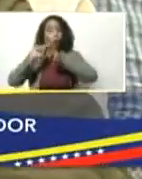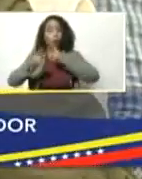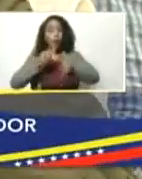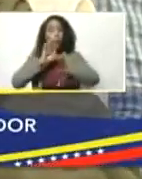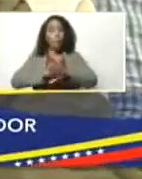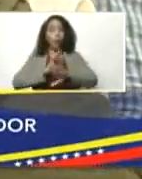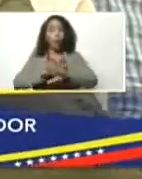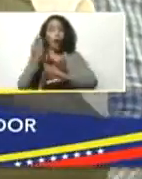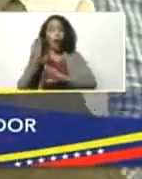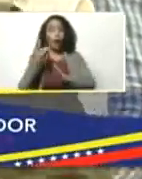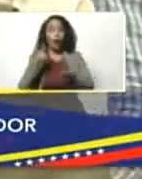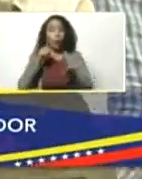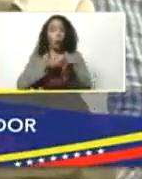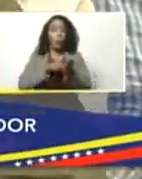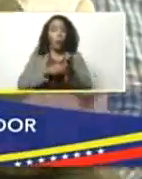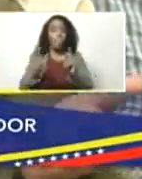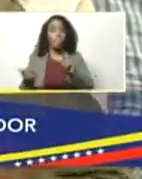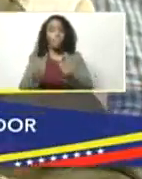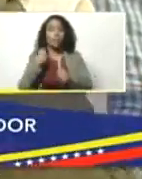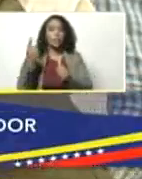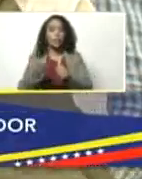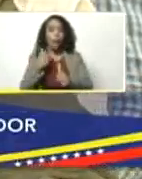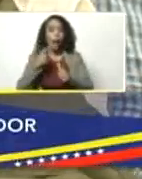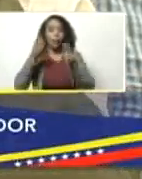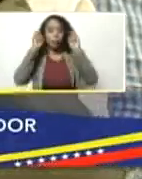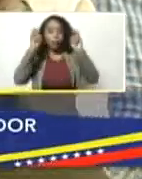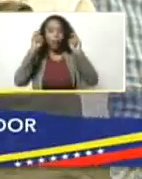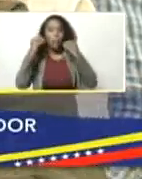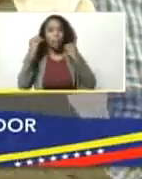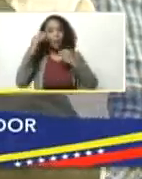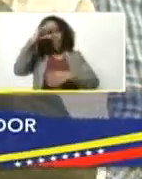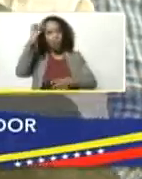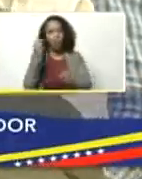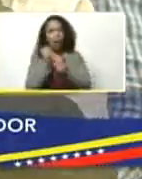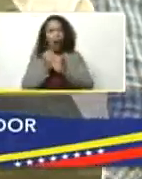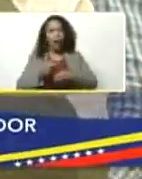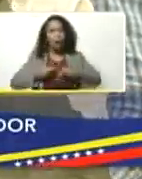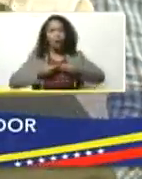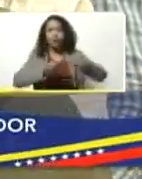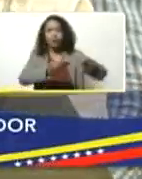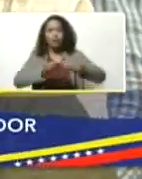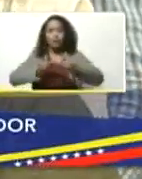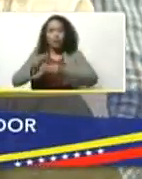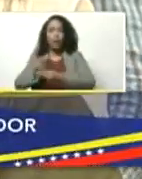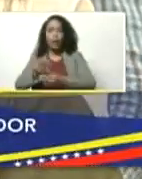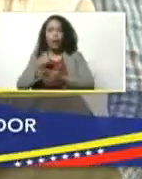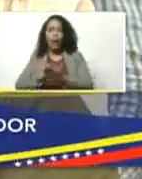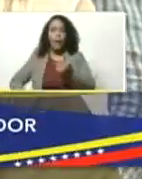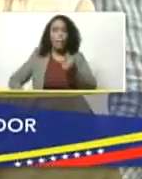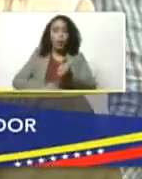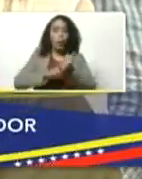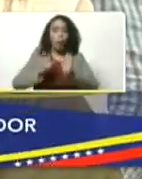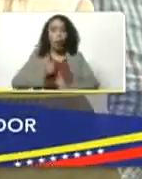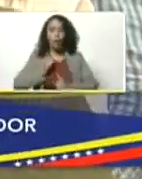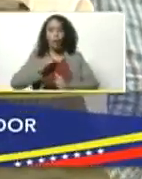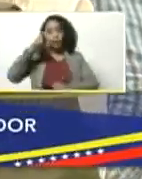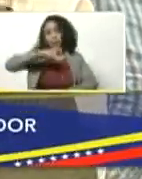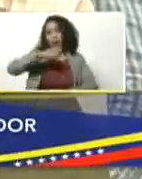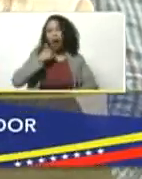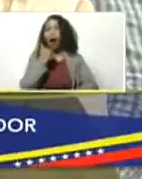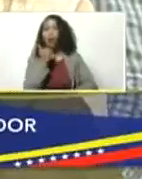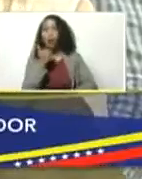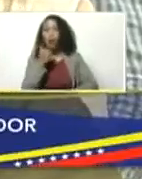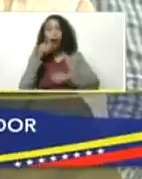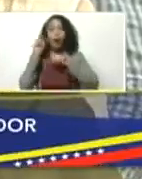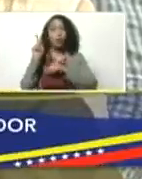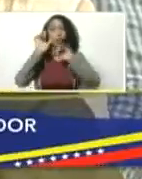se convertía en el principal elemento para trabajar, para distribuir, para cubrir cualquier necesidad. A la par de